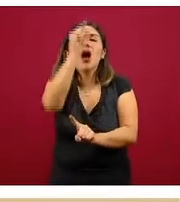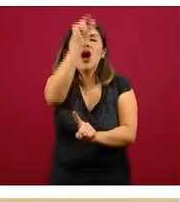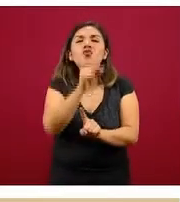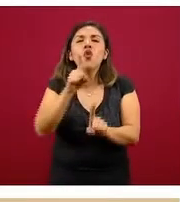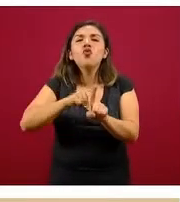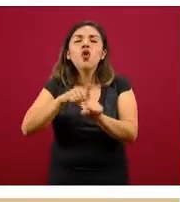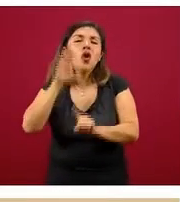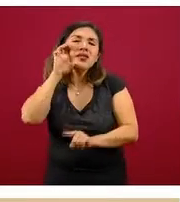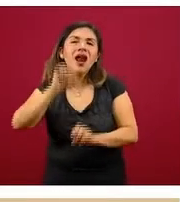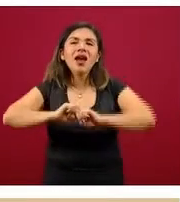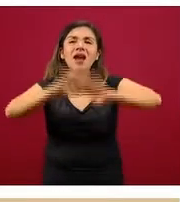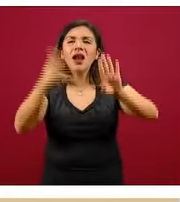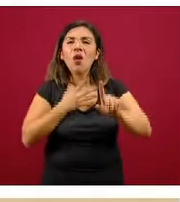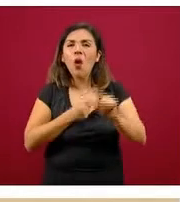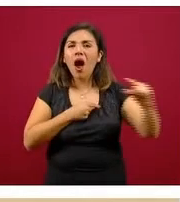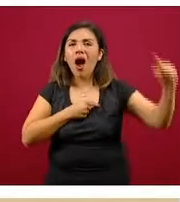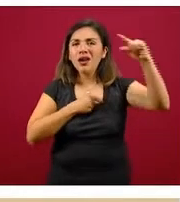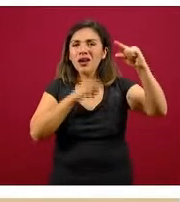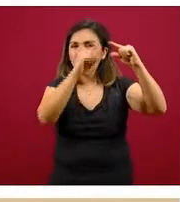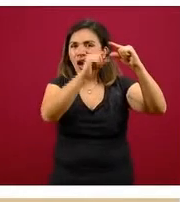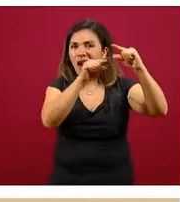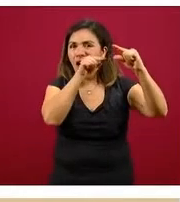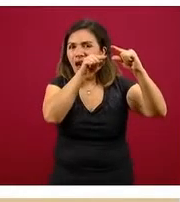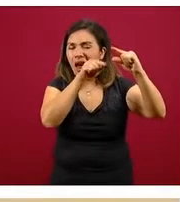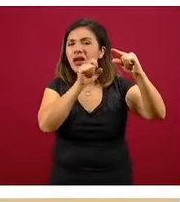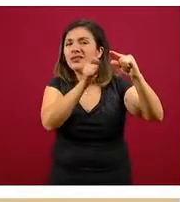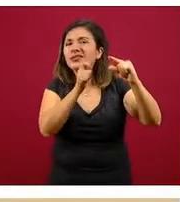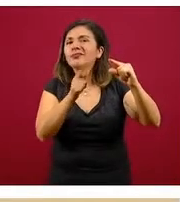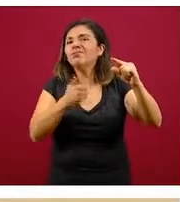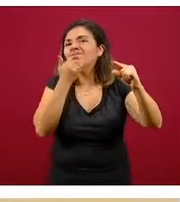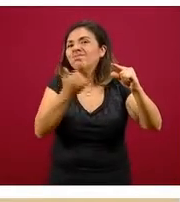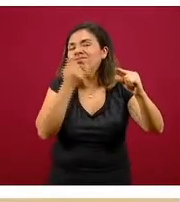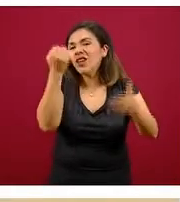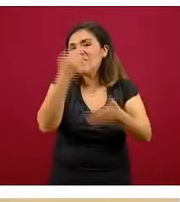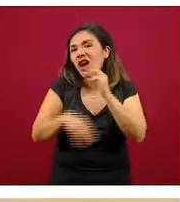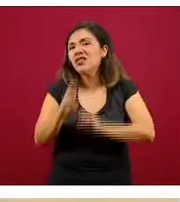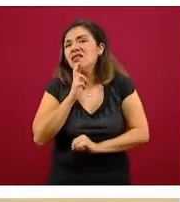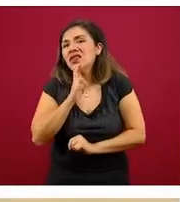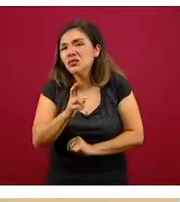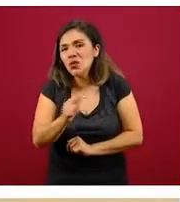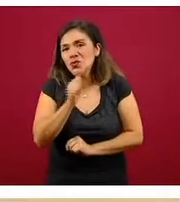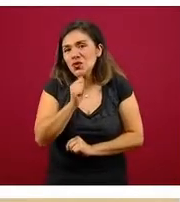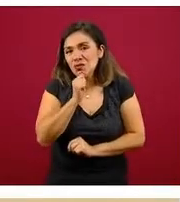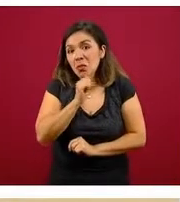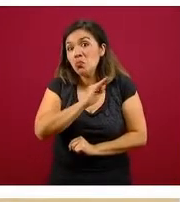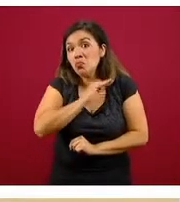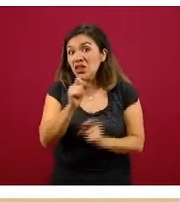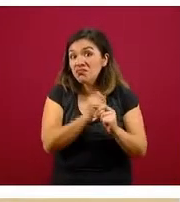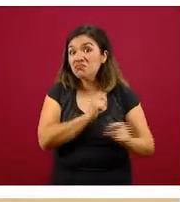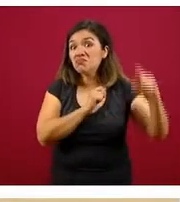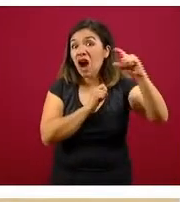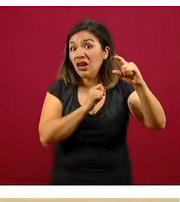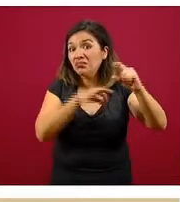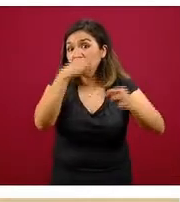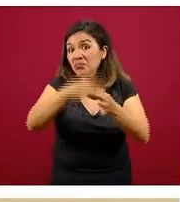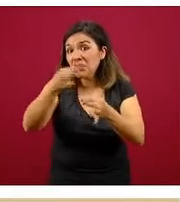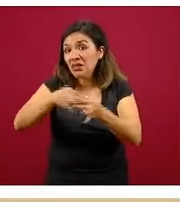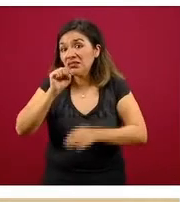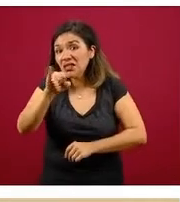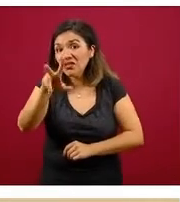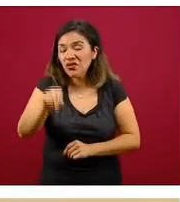barra naranja claro que está en la parte superior y donde precisamente aparecerán más defunciones